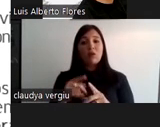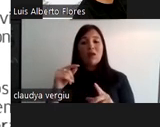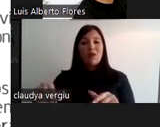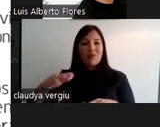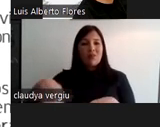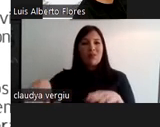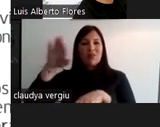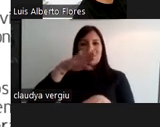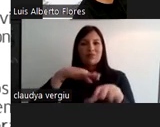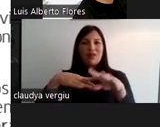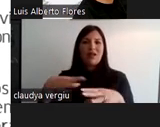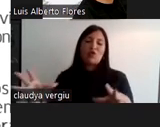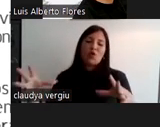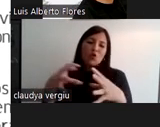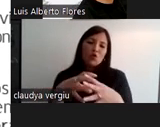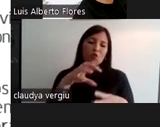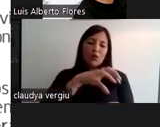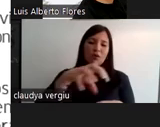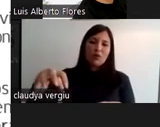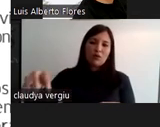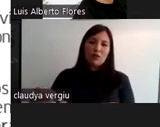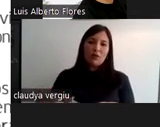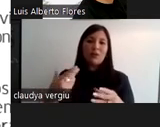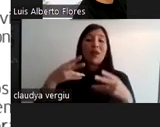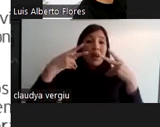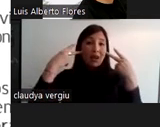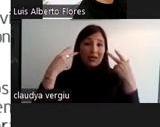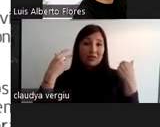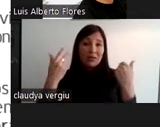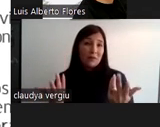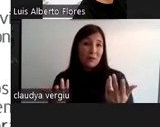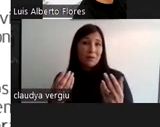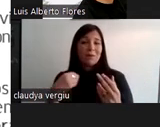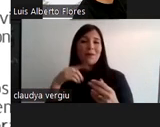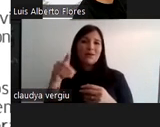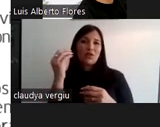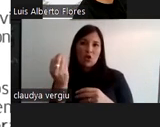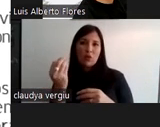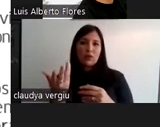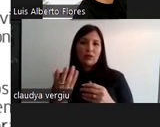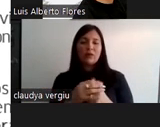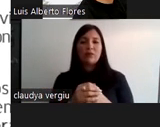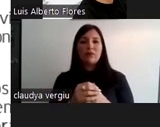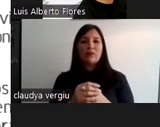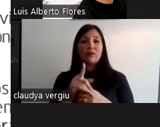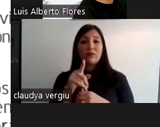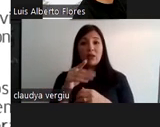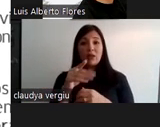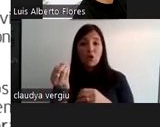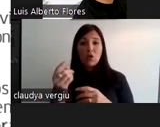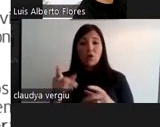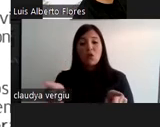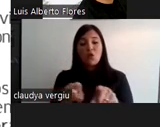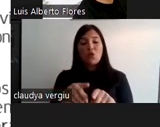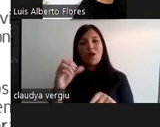los otros grupos generacionales mientras que amazonas destaca entre los más jóvenes no en el caso de los jóvenes junto